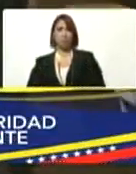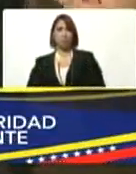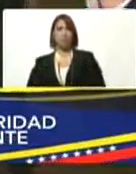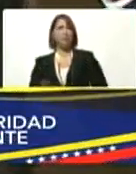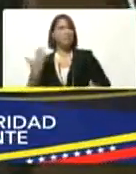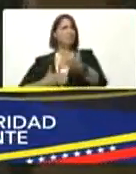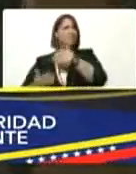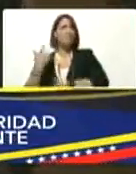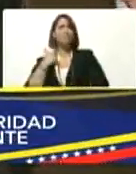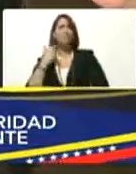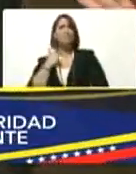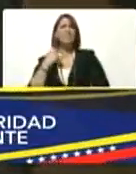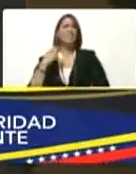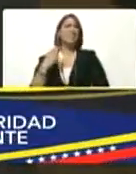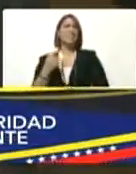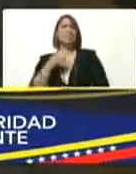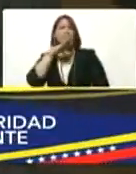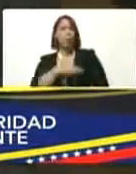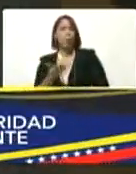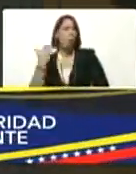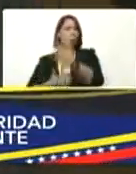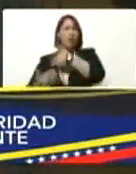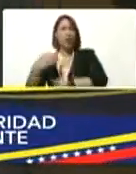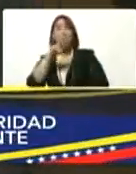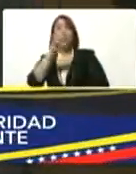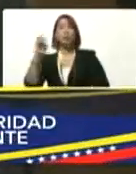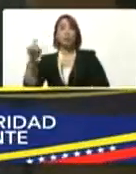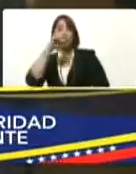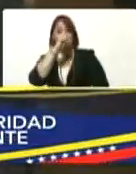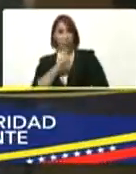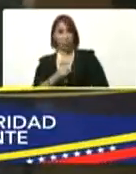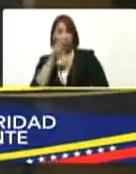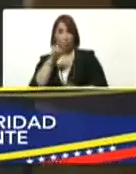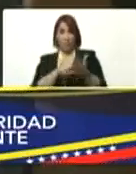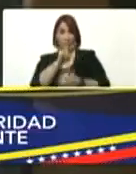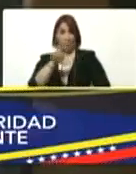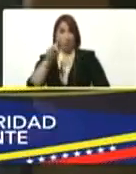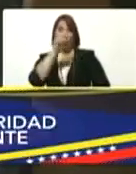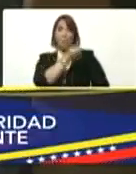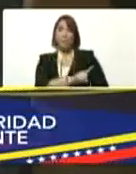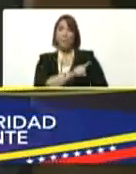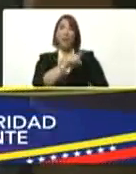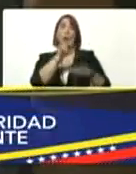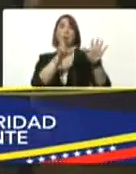hace 200 años, en esta época, 2022, 1822,